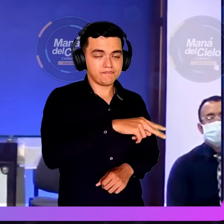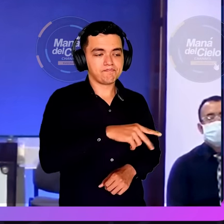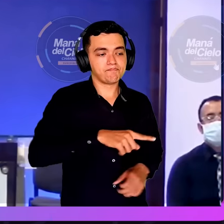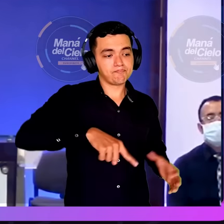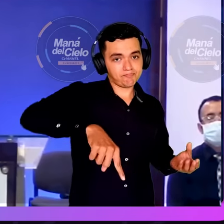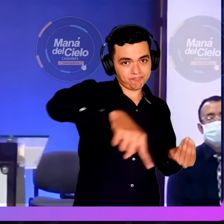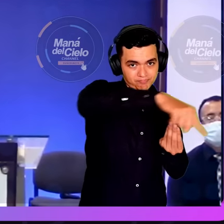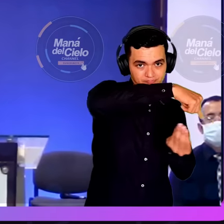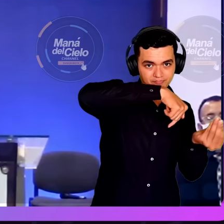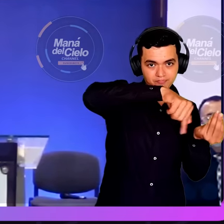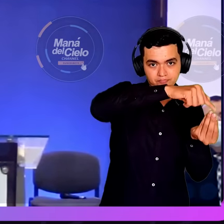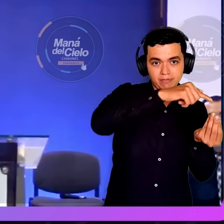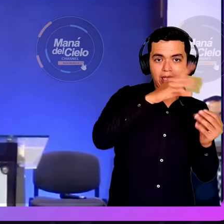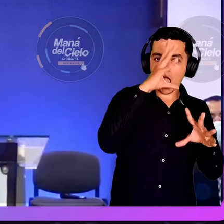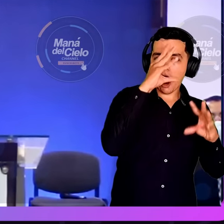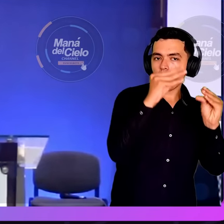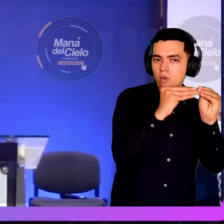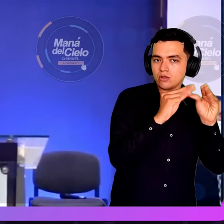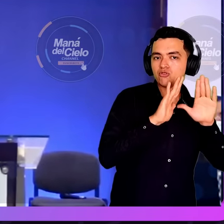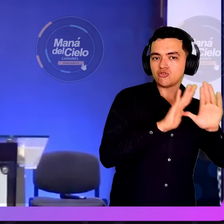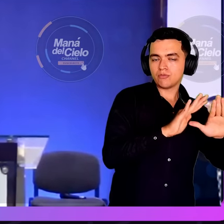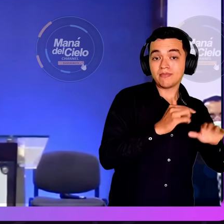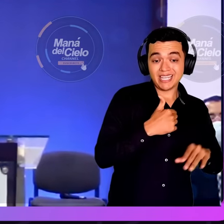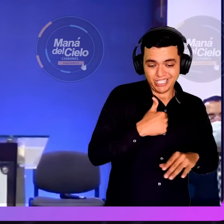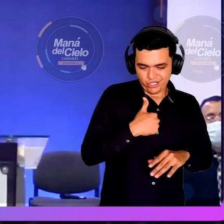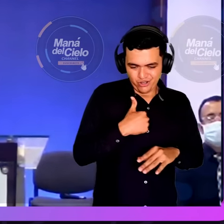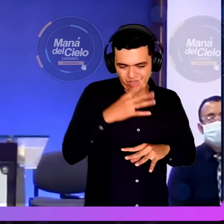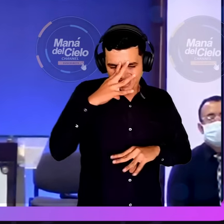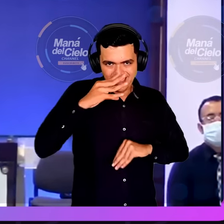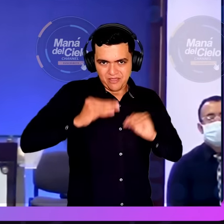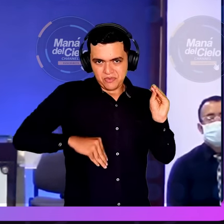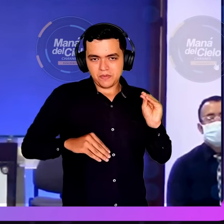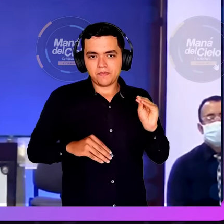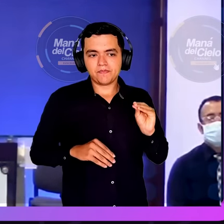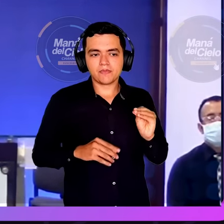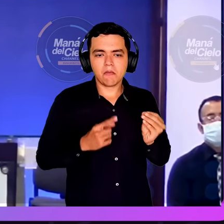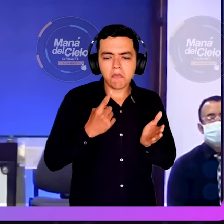¿Cómo no valdría la pena? Una vez,